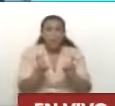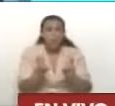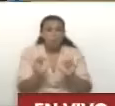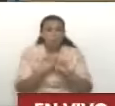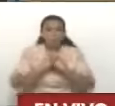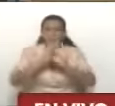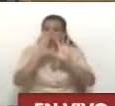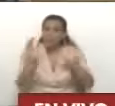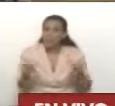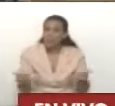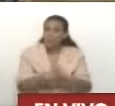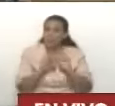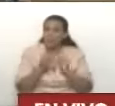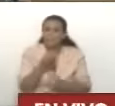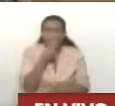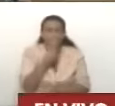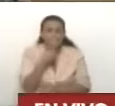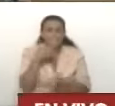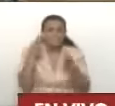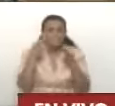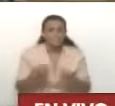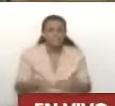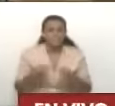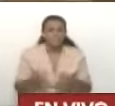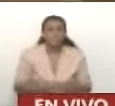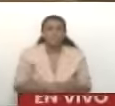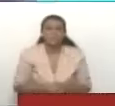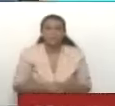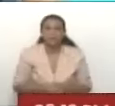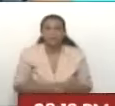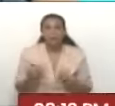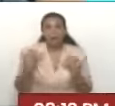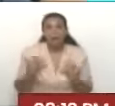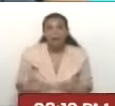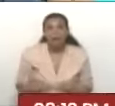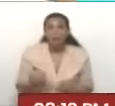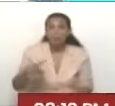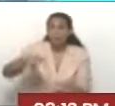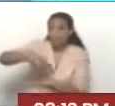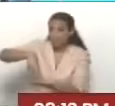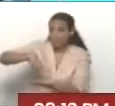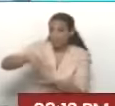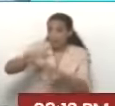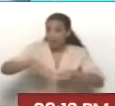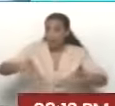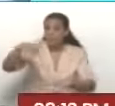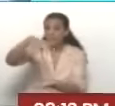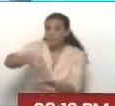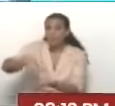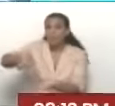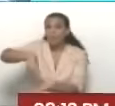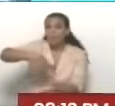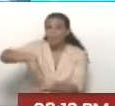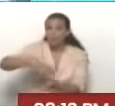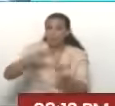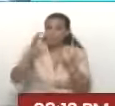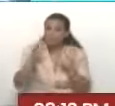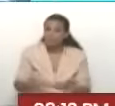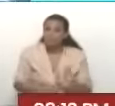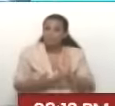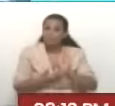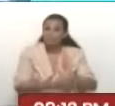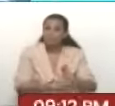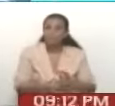milagroso, bello. Y ahora estamos en Monaga, precisamente